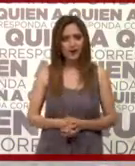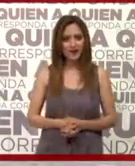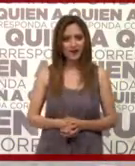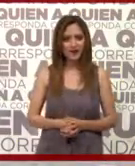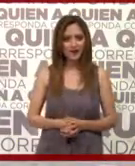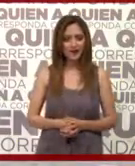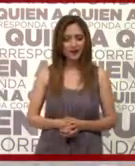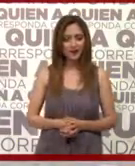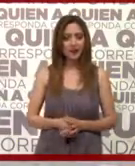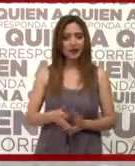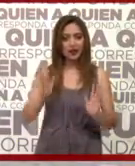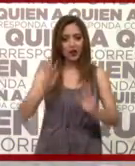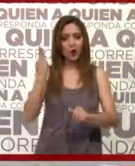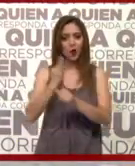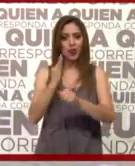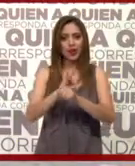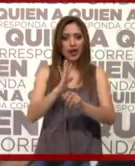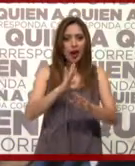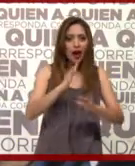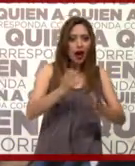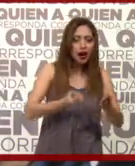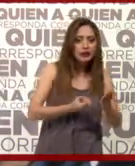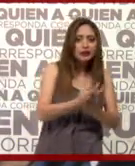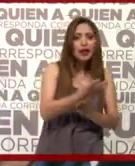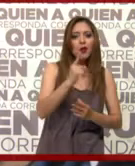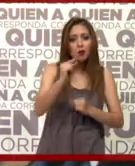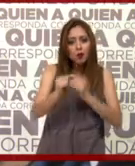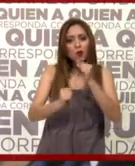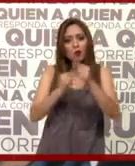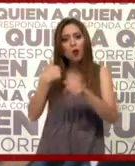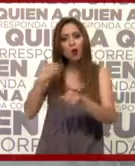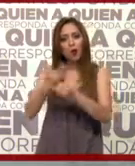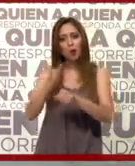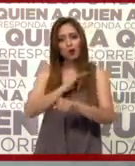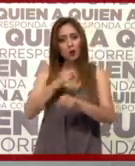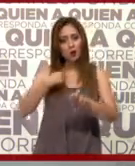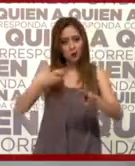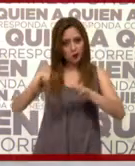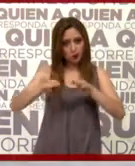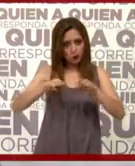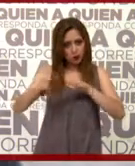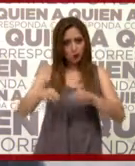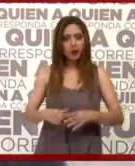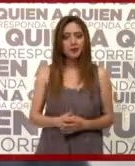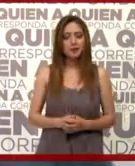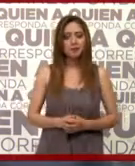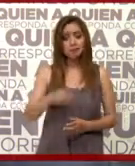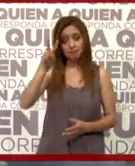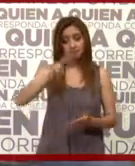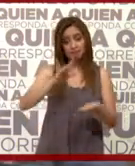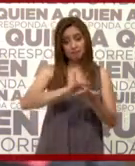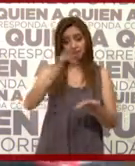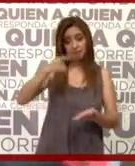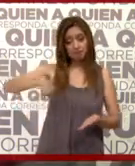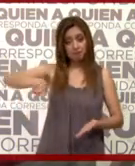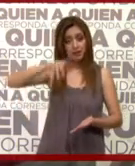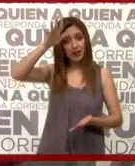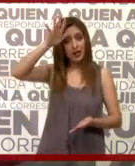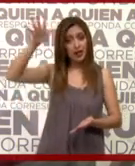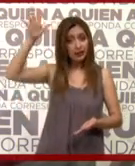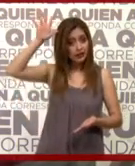Voy a empezar a salir ya, poco a poquito. Y ya con esto ya me puedo transportar. Yo le agradezco a TV Azteca